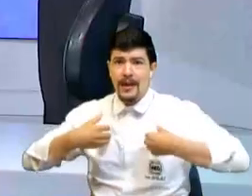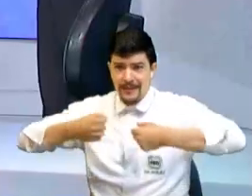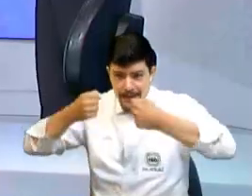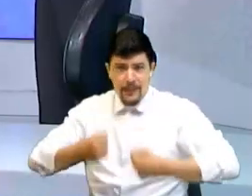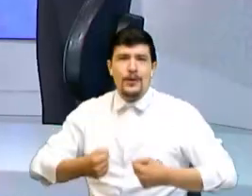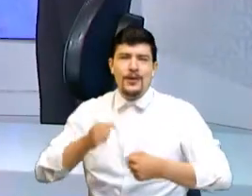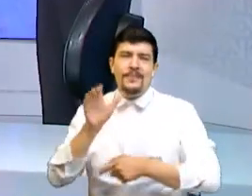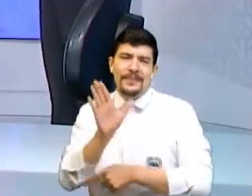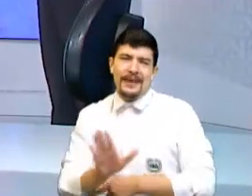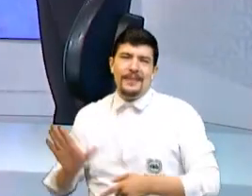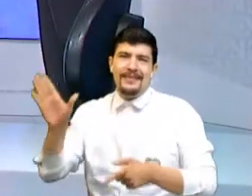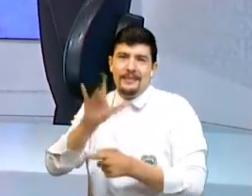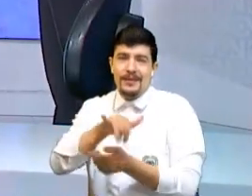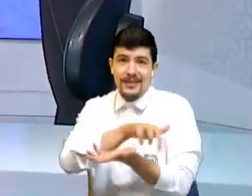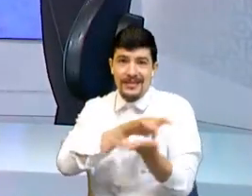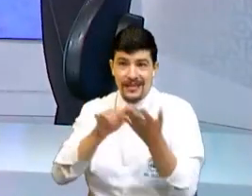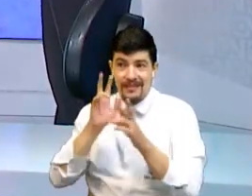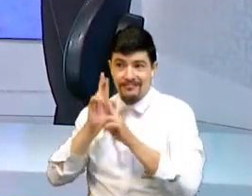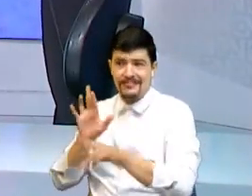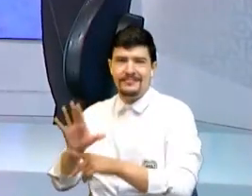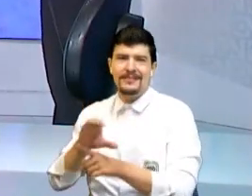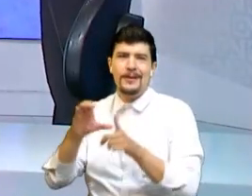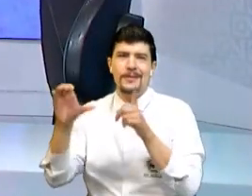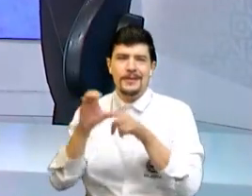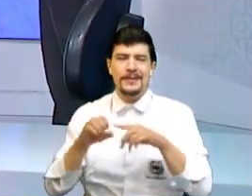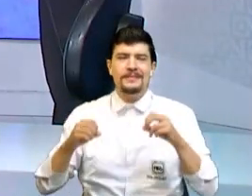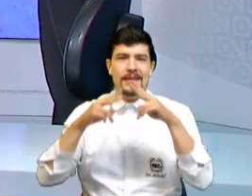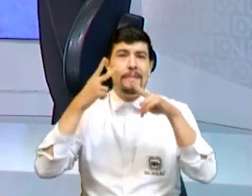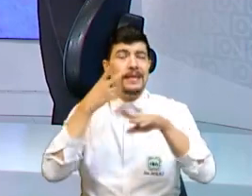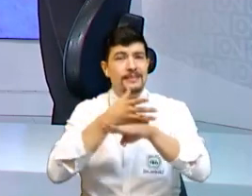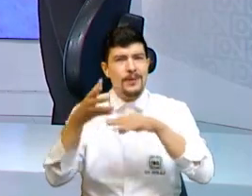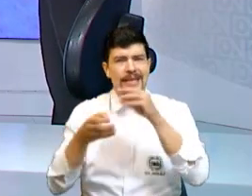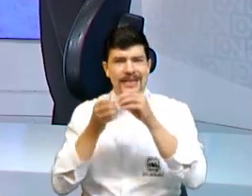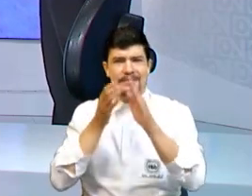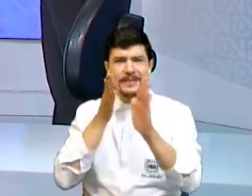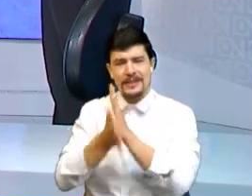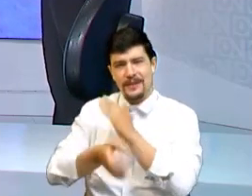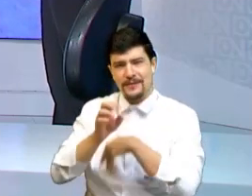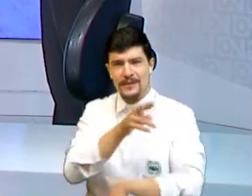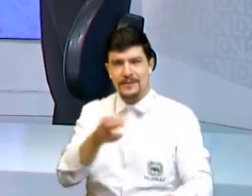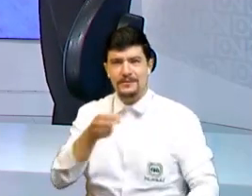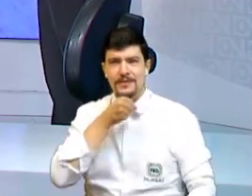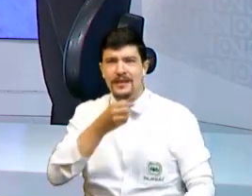del departamento. Es toda la información desde Málaga, Santander. Continúen con más de Oriente Noticias. Muy buenas tardes.